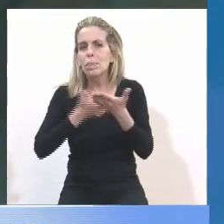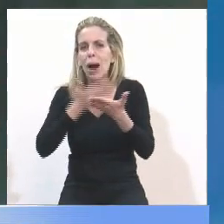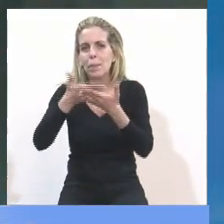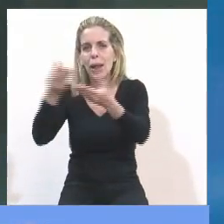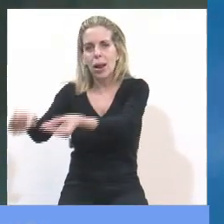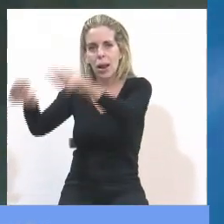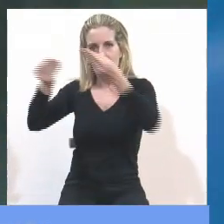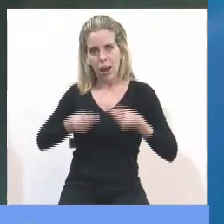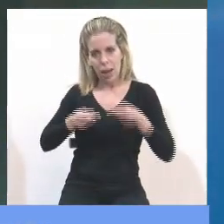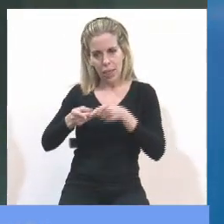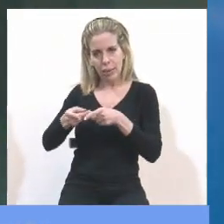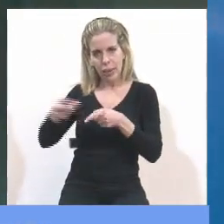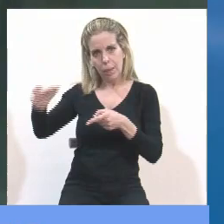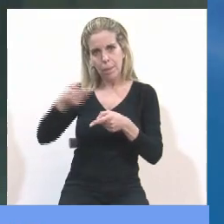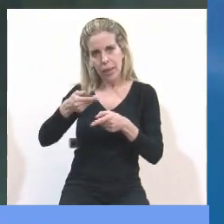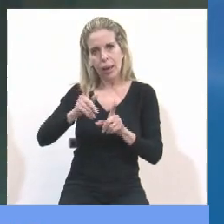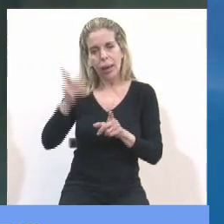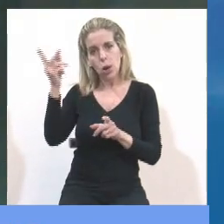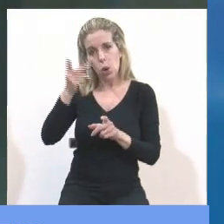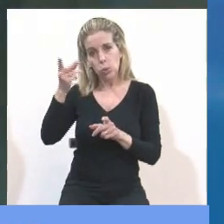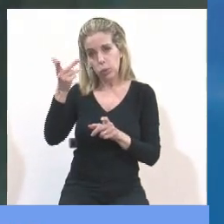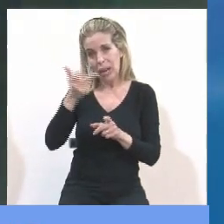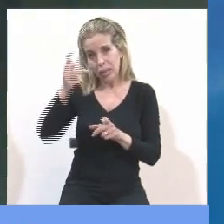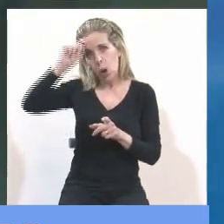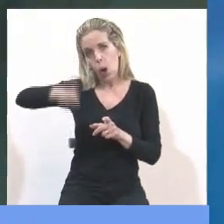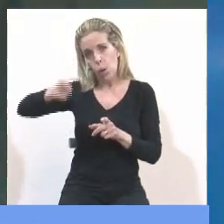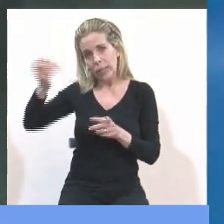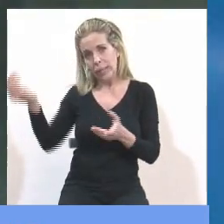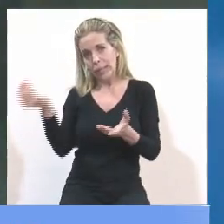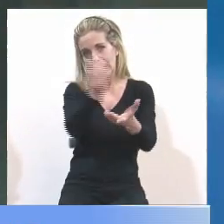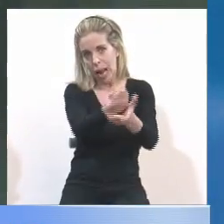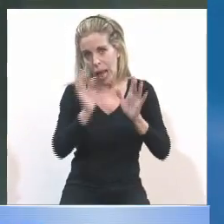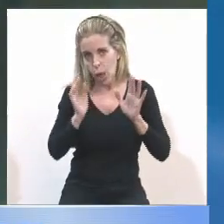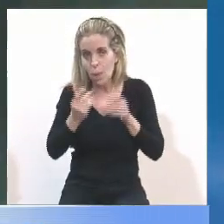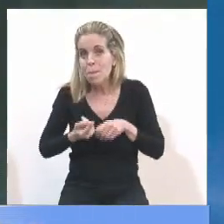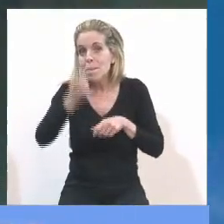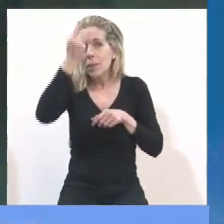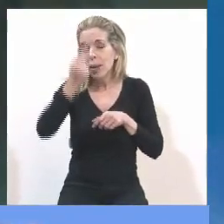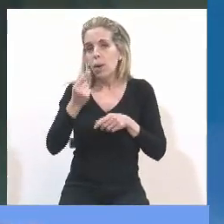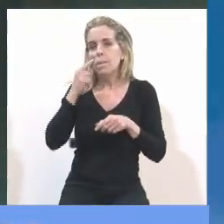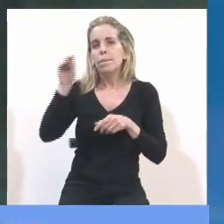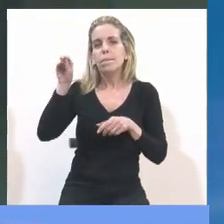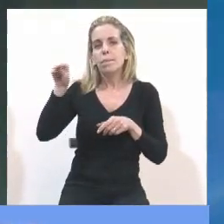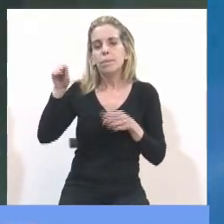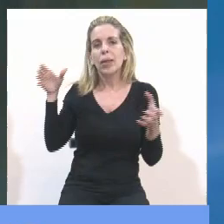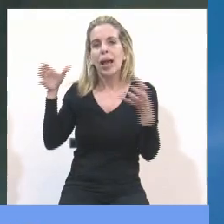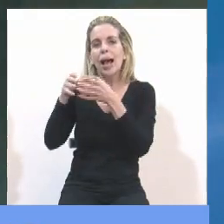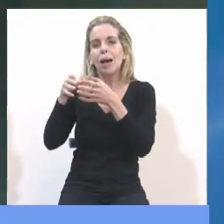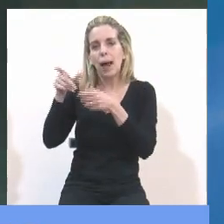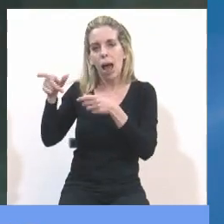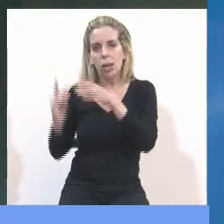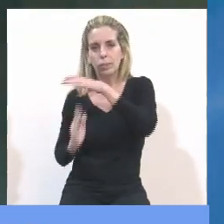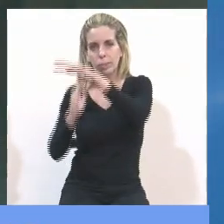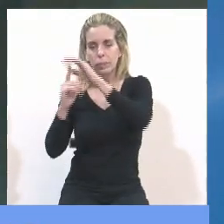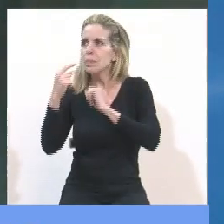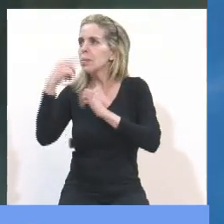pedido de traslado de estos jueces, le pide opinión a la Cámara Federal respecto del traslado de